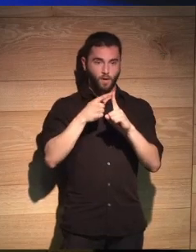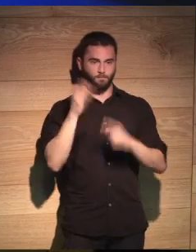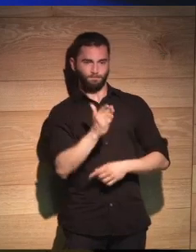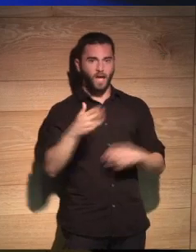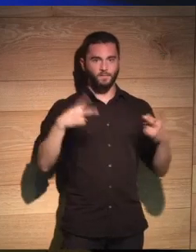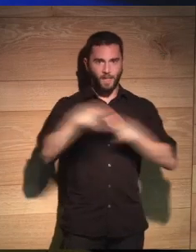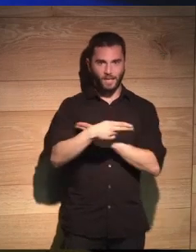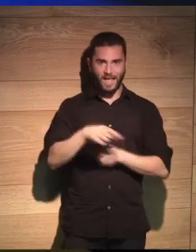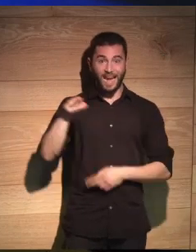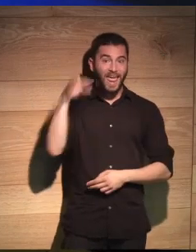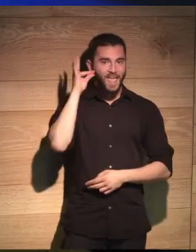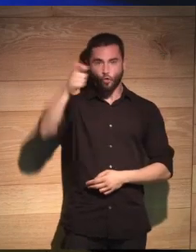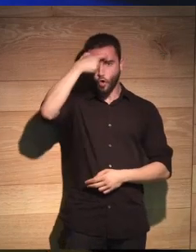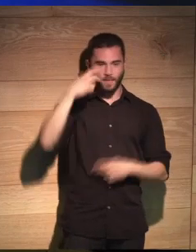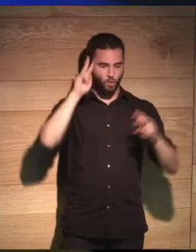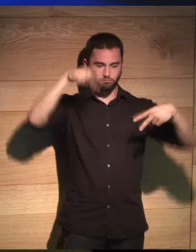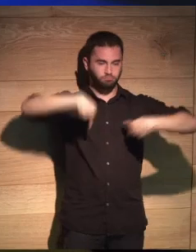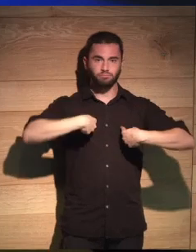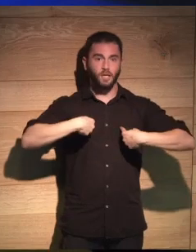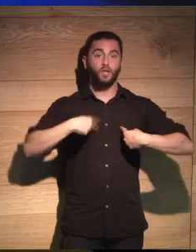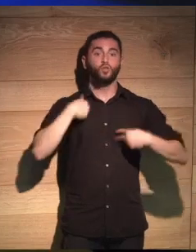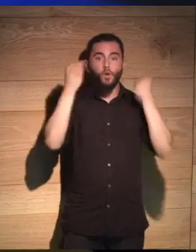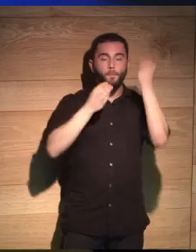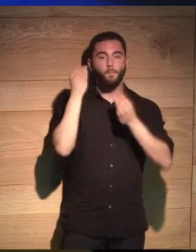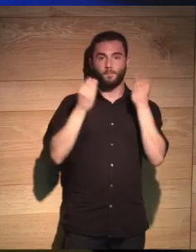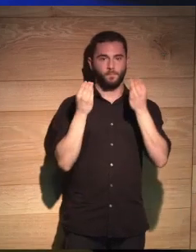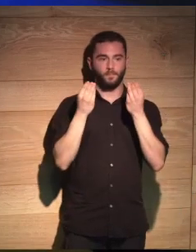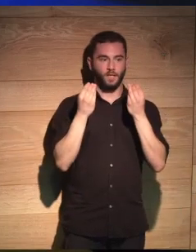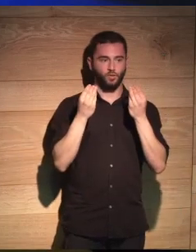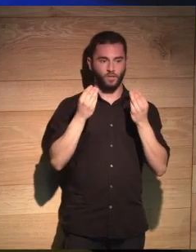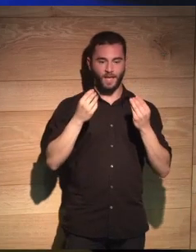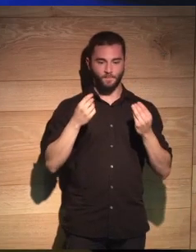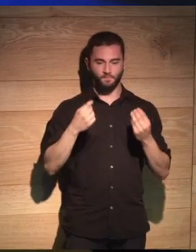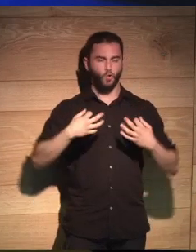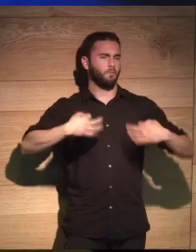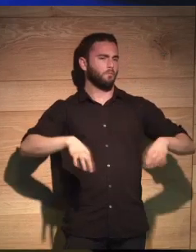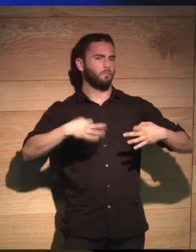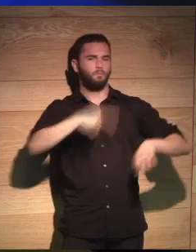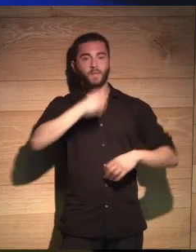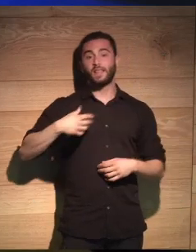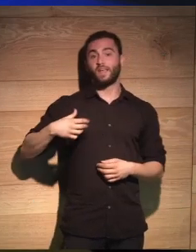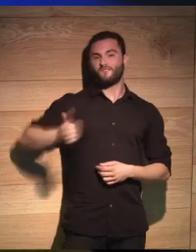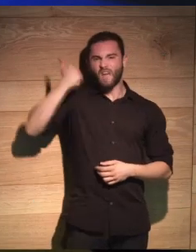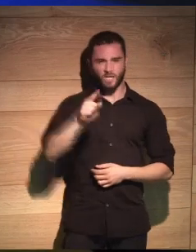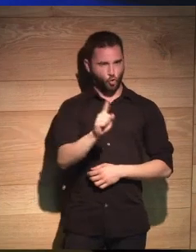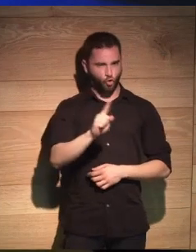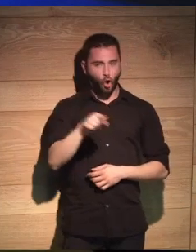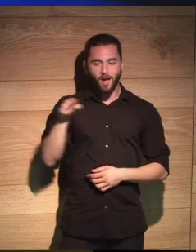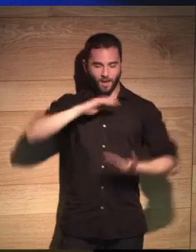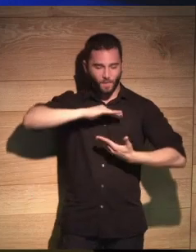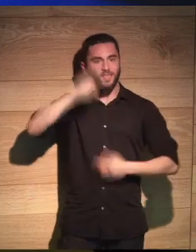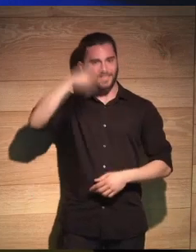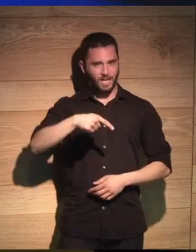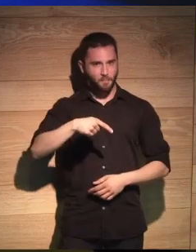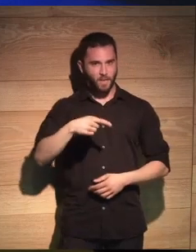un concepto de sí misma. Yo creo que nunca es una falsa humilde, sabe lo que vale y sabe que ella tiene una